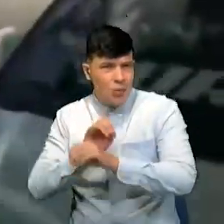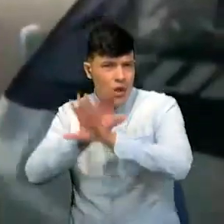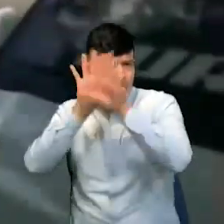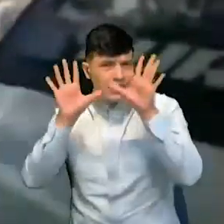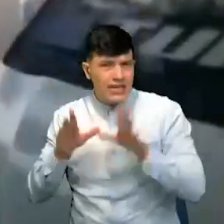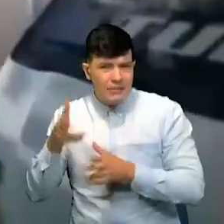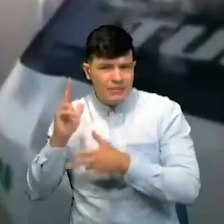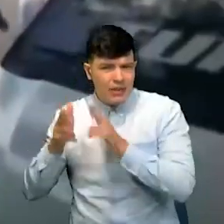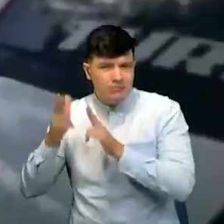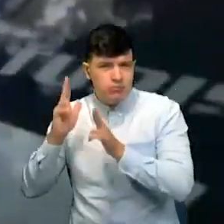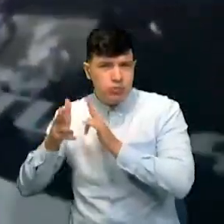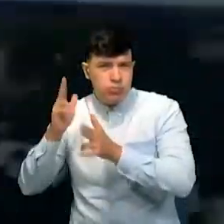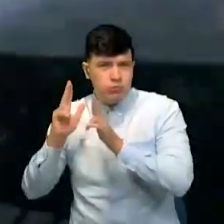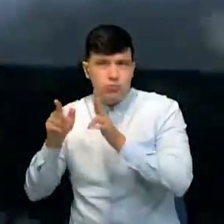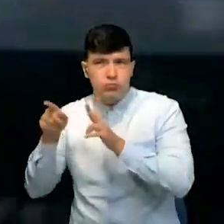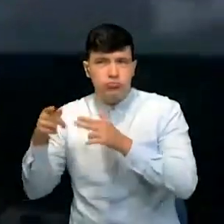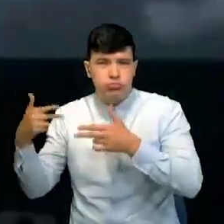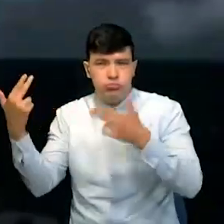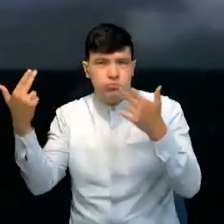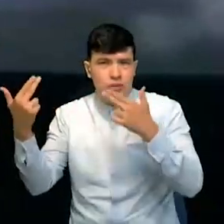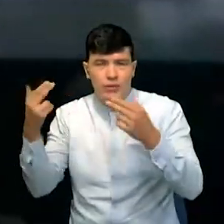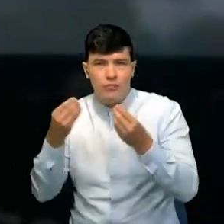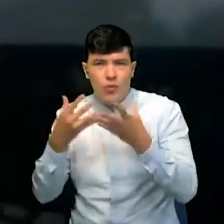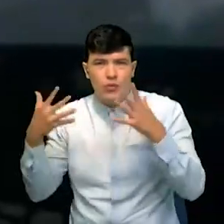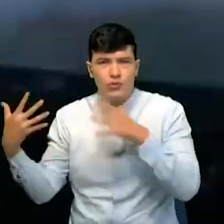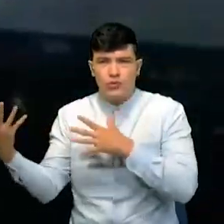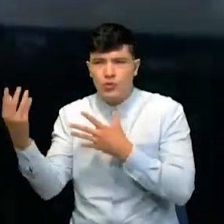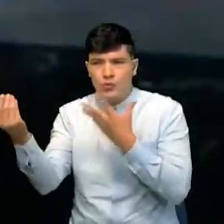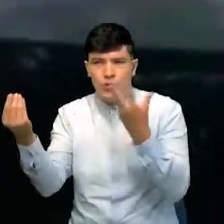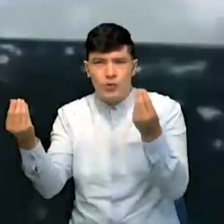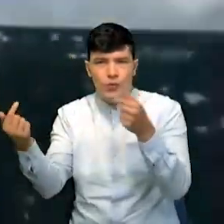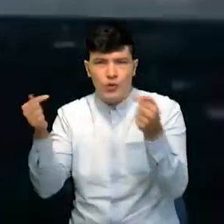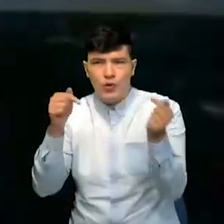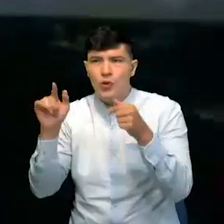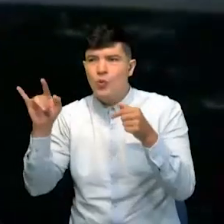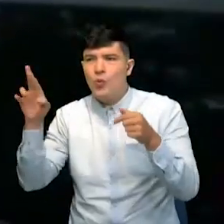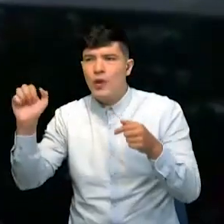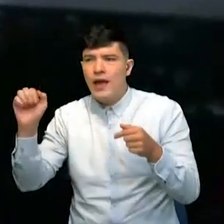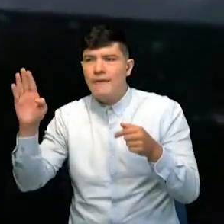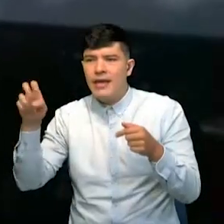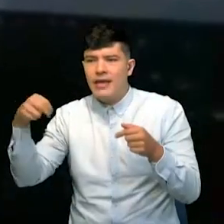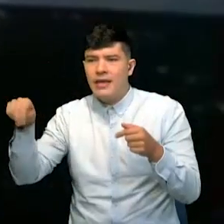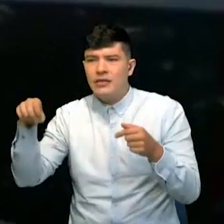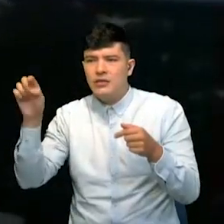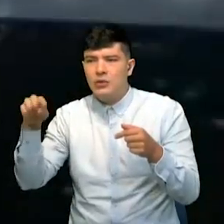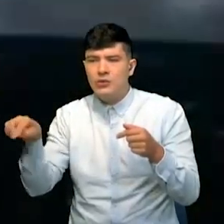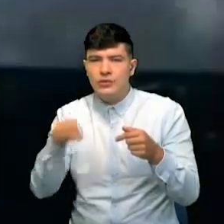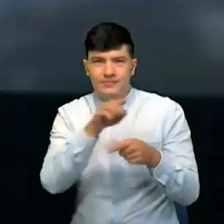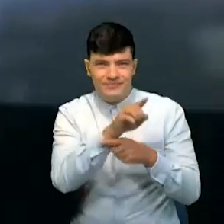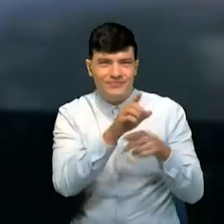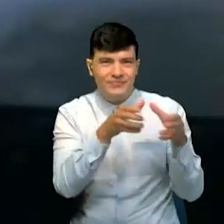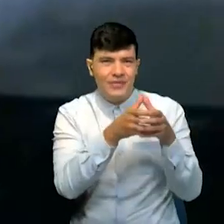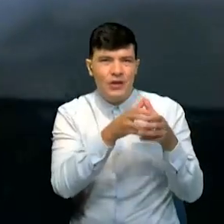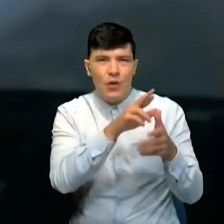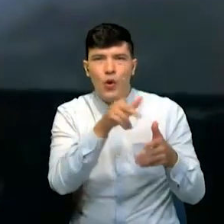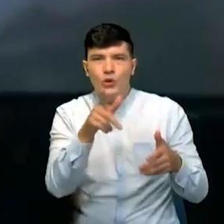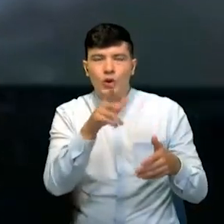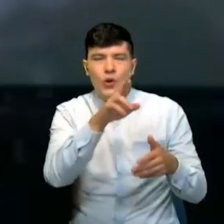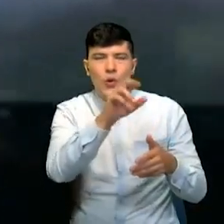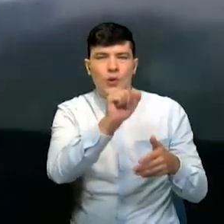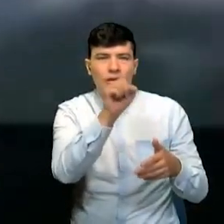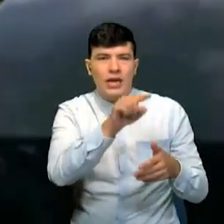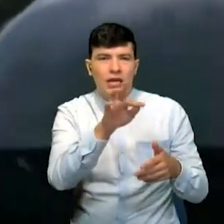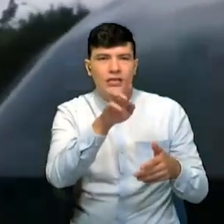enfrentamientos entre grupos armados. Están enfrentando, según ellos, los urabeños y rastrojos por el control de todo lo que se mueve de